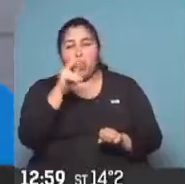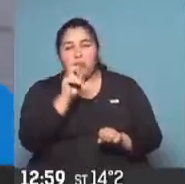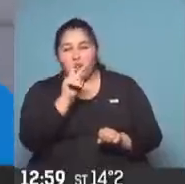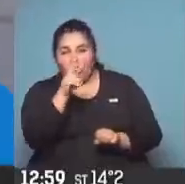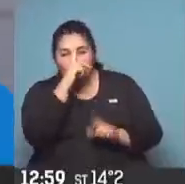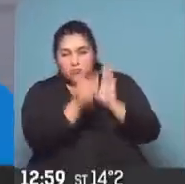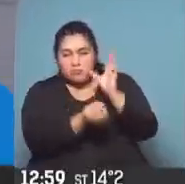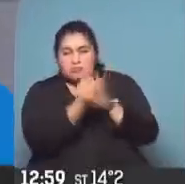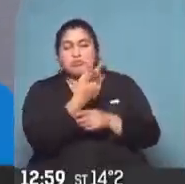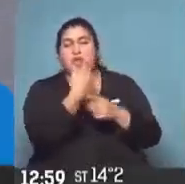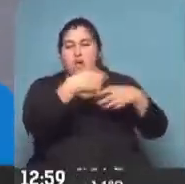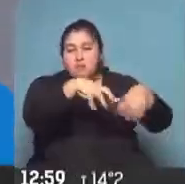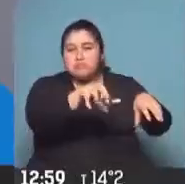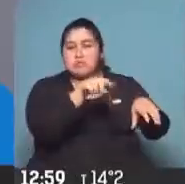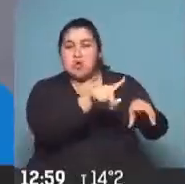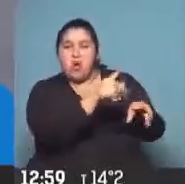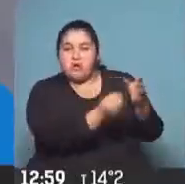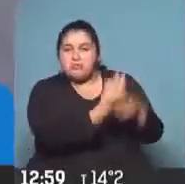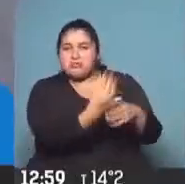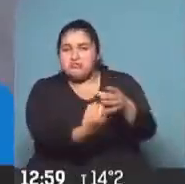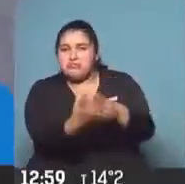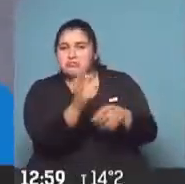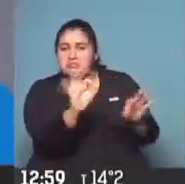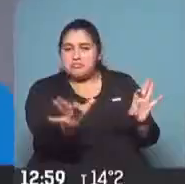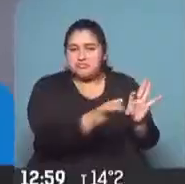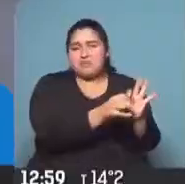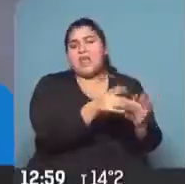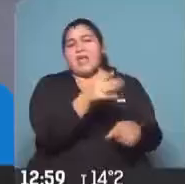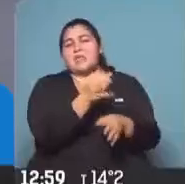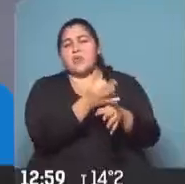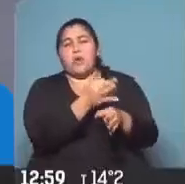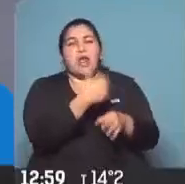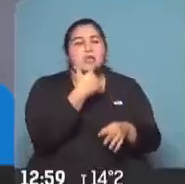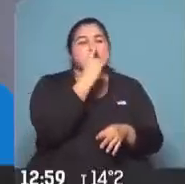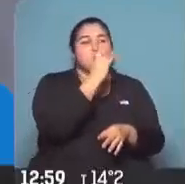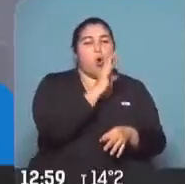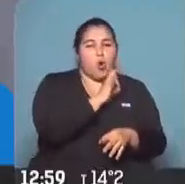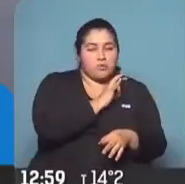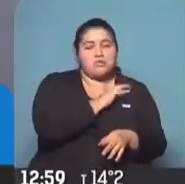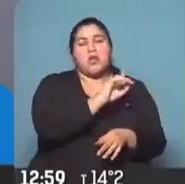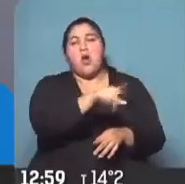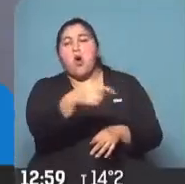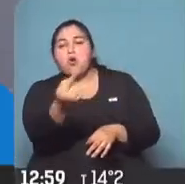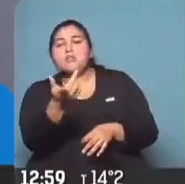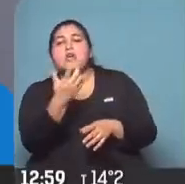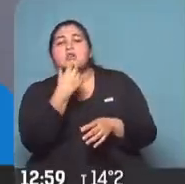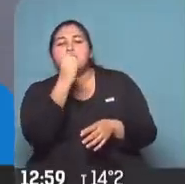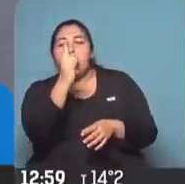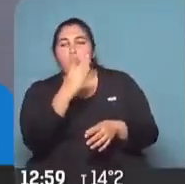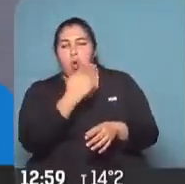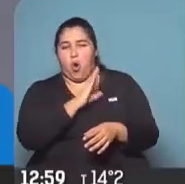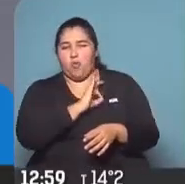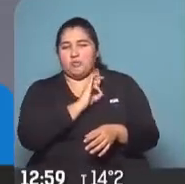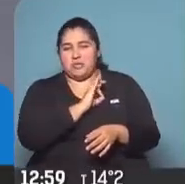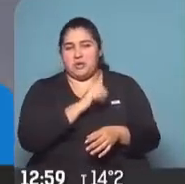los dos institutos de formación existe juntos la escuela de suboficiales sargento cabral de la escuela de suboficiales y general